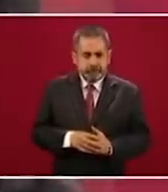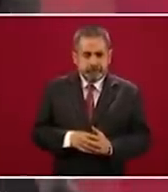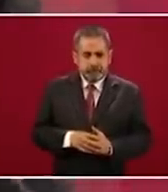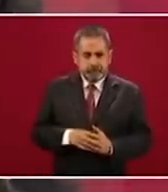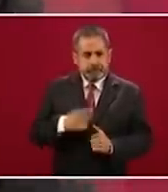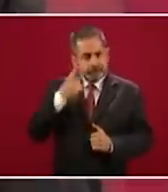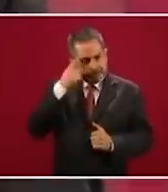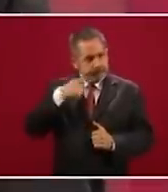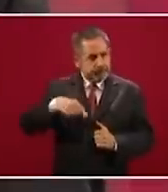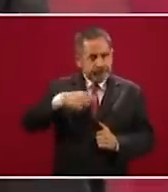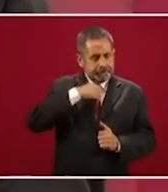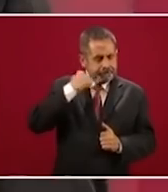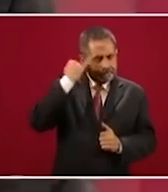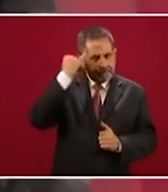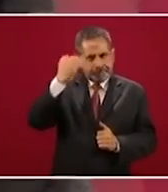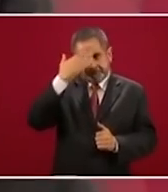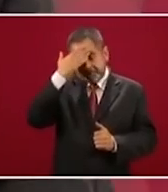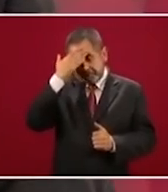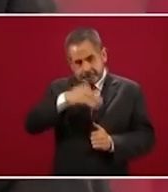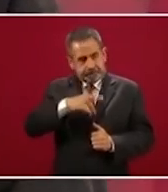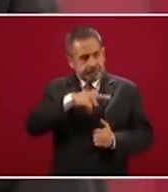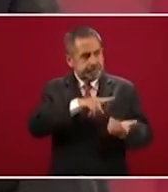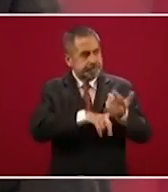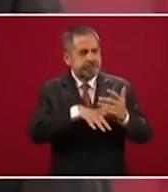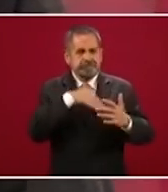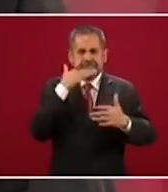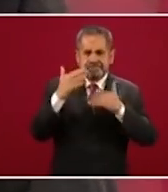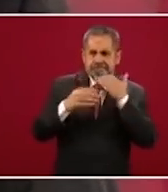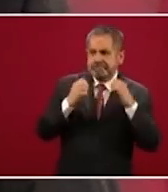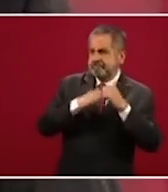haciendo de la idea los defraudadores,